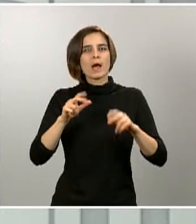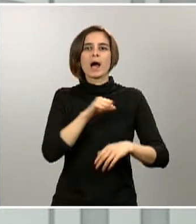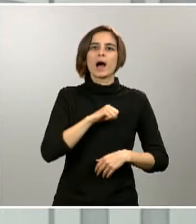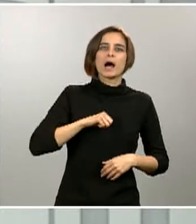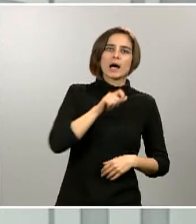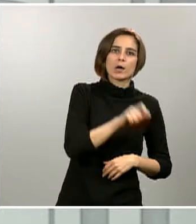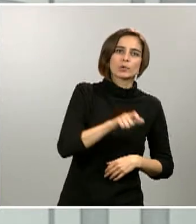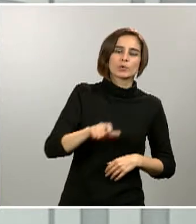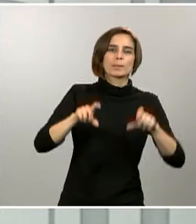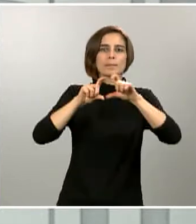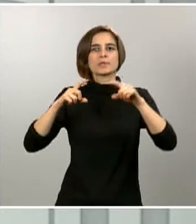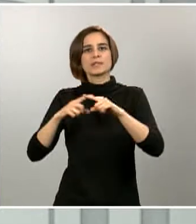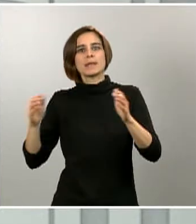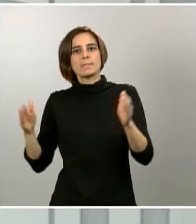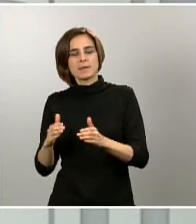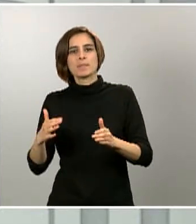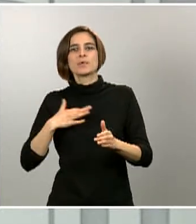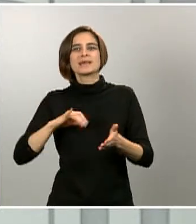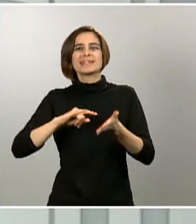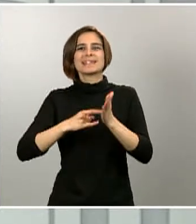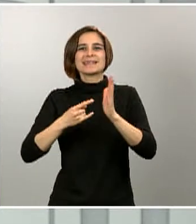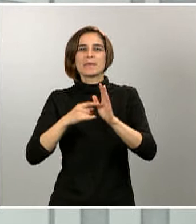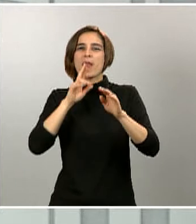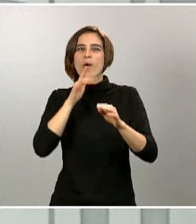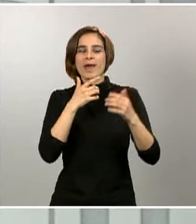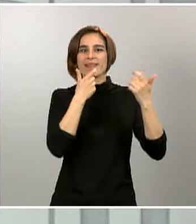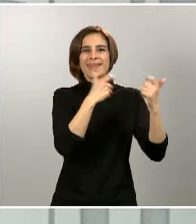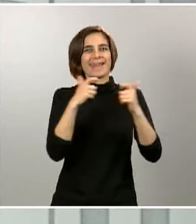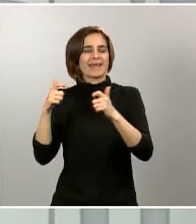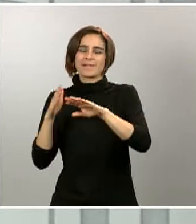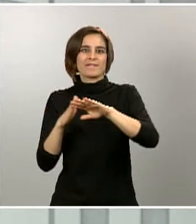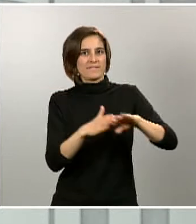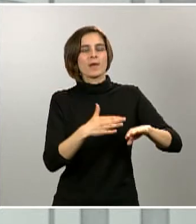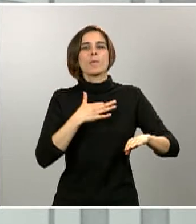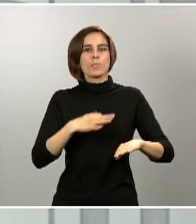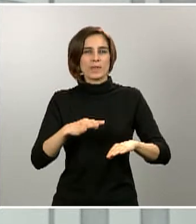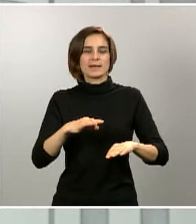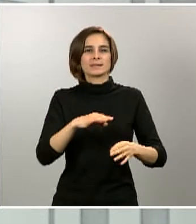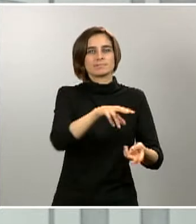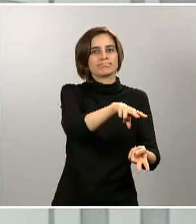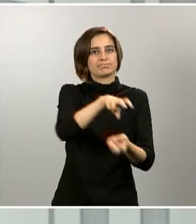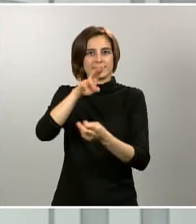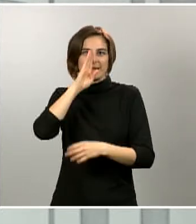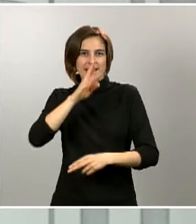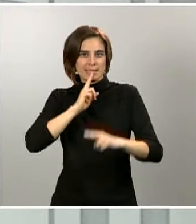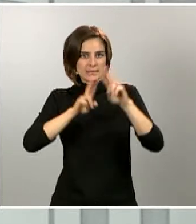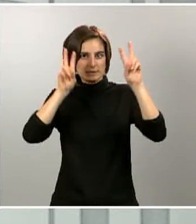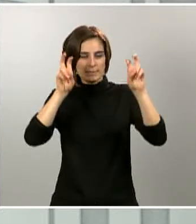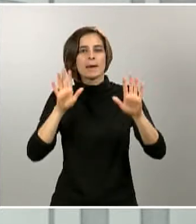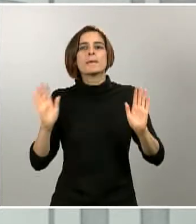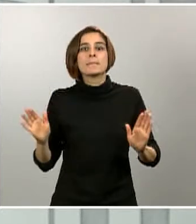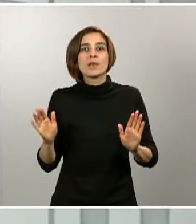de módulos y tributar por el sistema de estimación directa. Insisto que el detalle de esa medida se podrá abordar en el